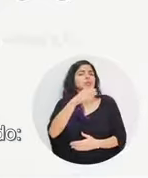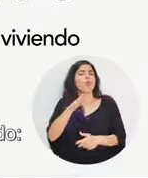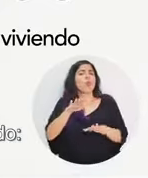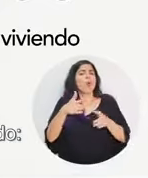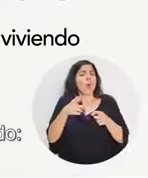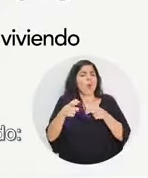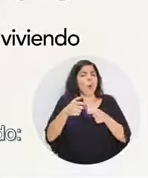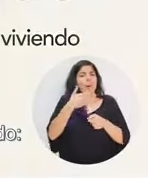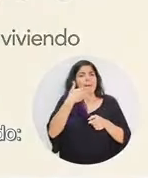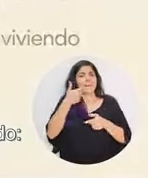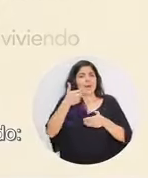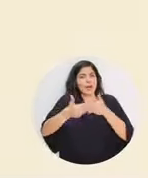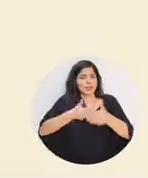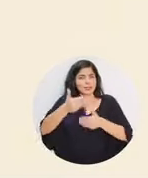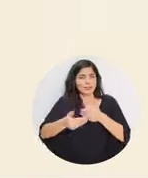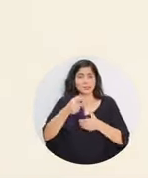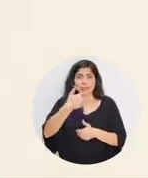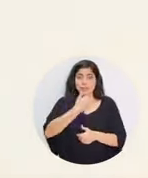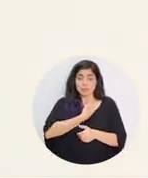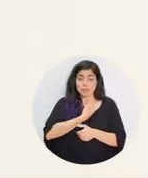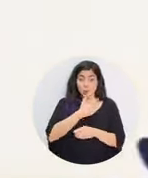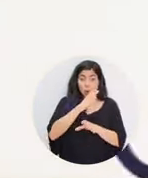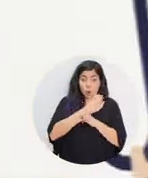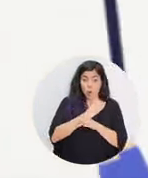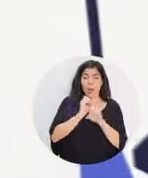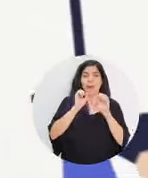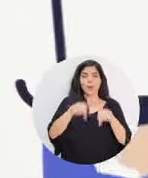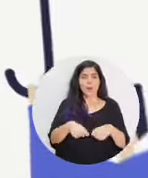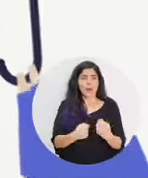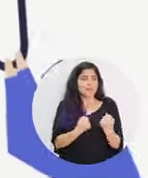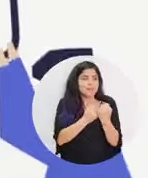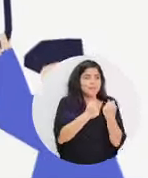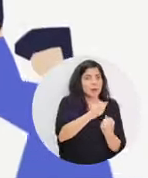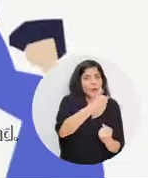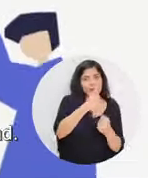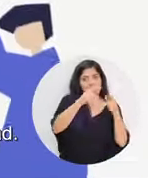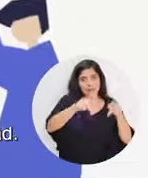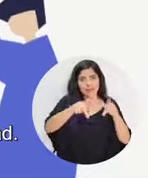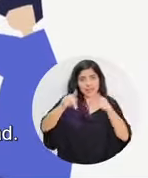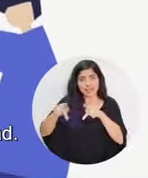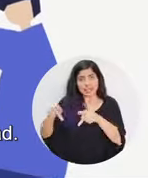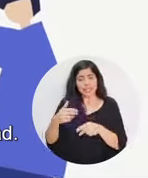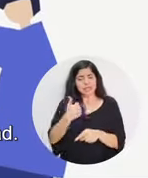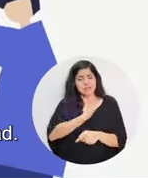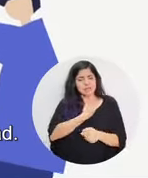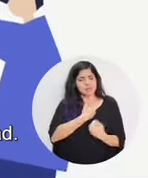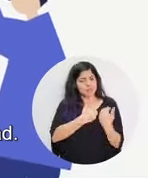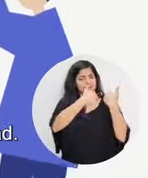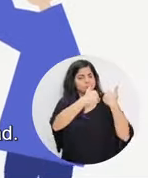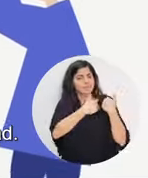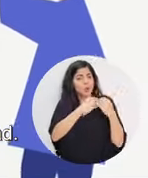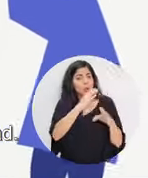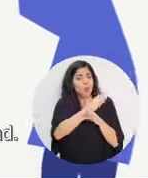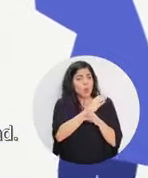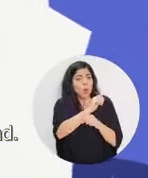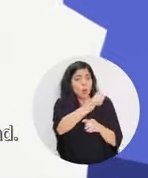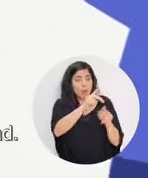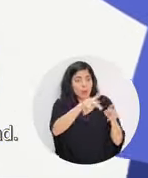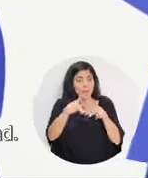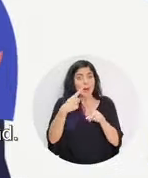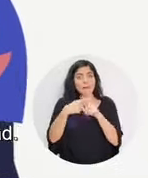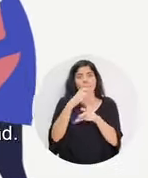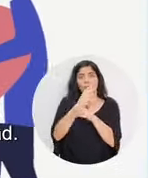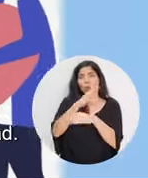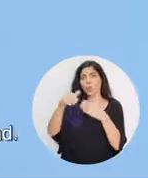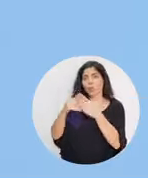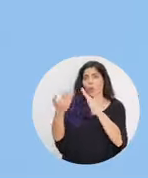llevar mejor lo que estamos viviendo. Cuídese, así podrá apoyar y dar soporte a otros. Está en nuestras manos el cuidado de nuestra gente y de toda